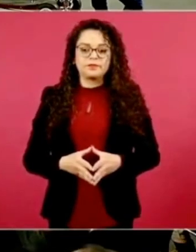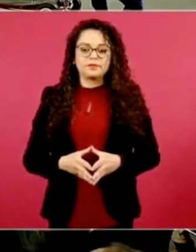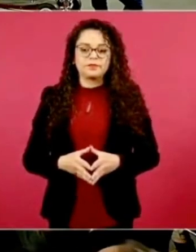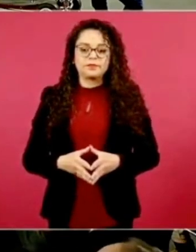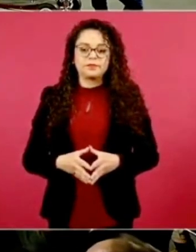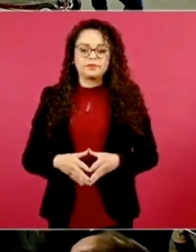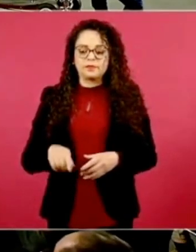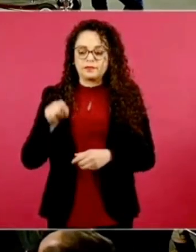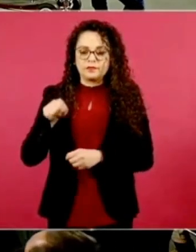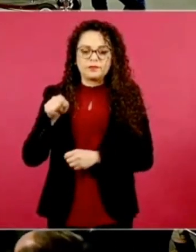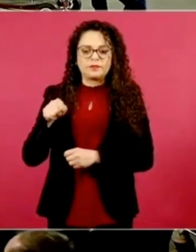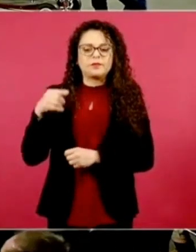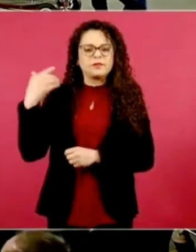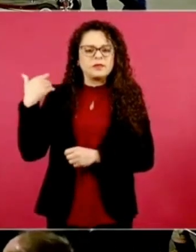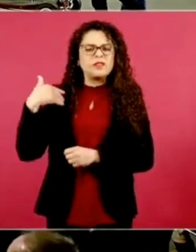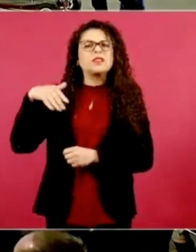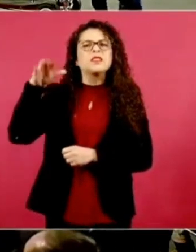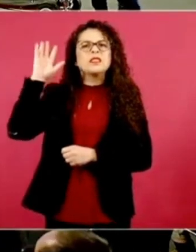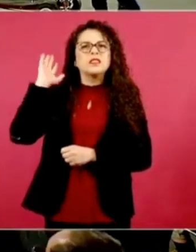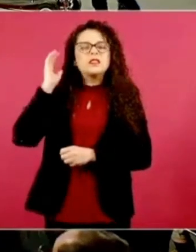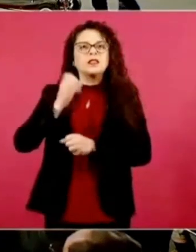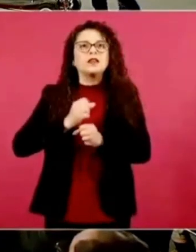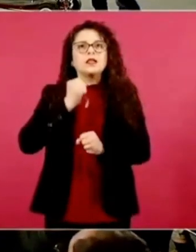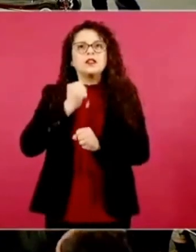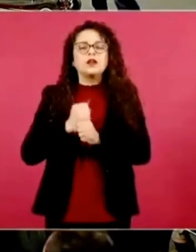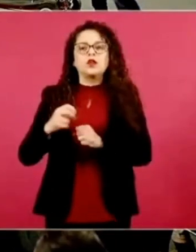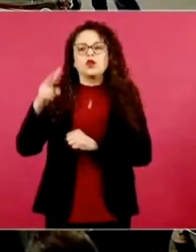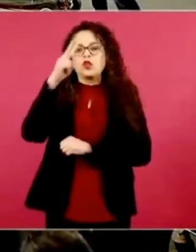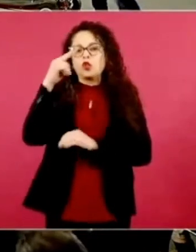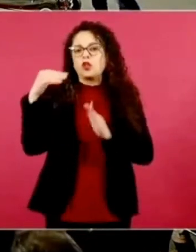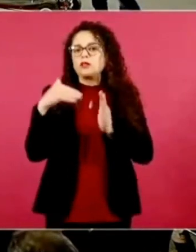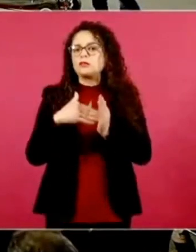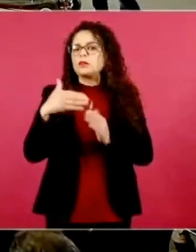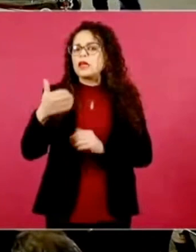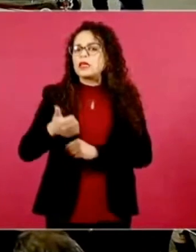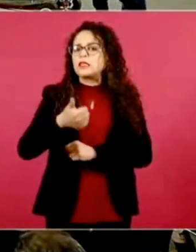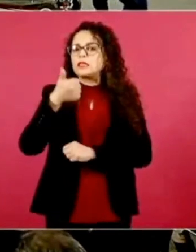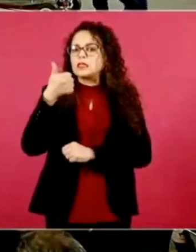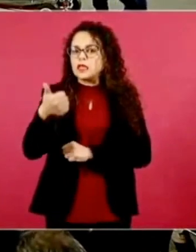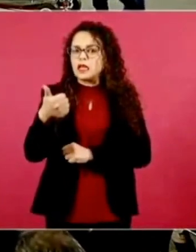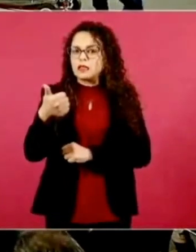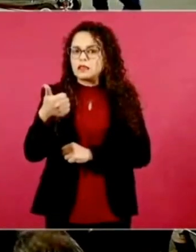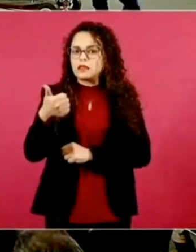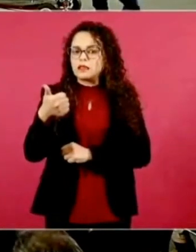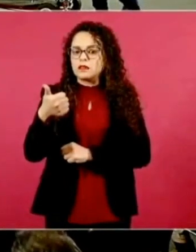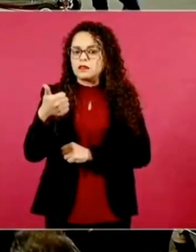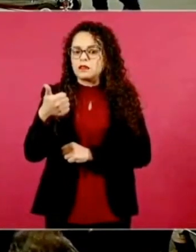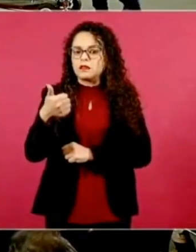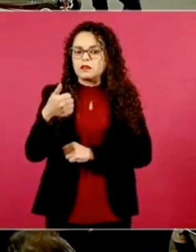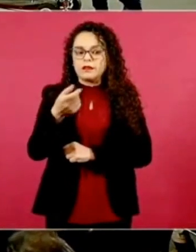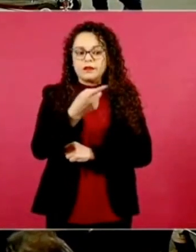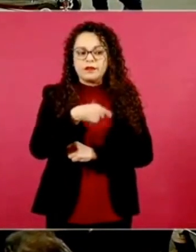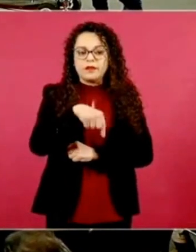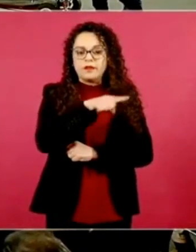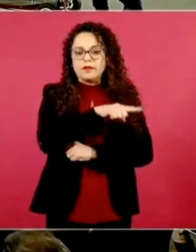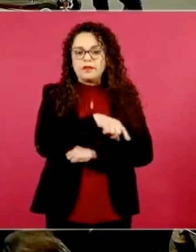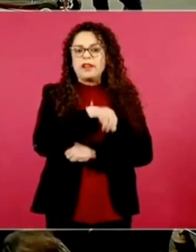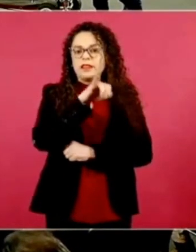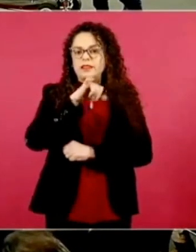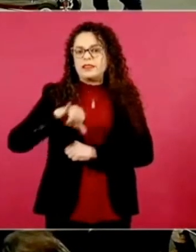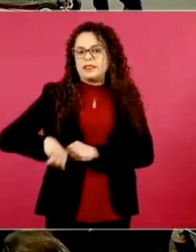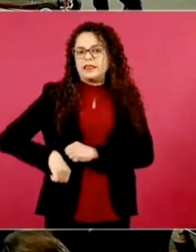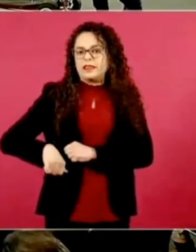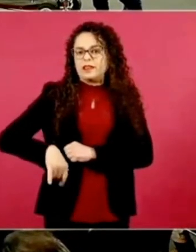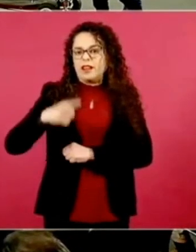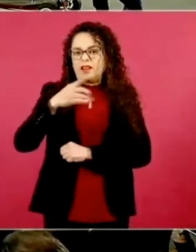cuando el 2006, que estaban a favor del fraude. Miren